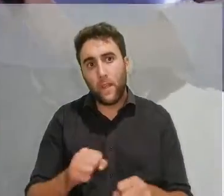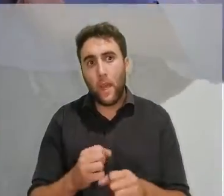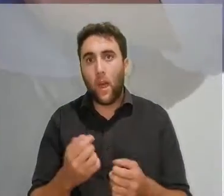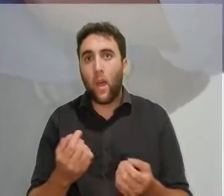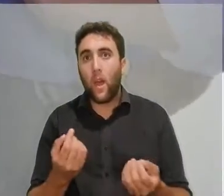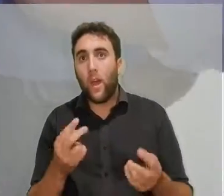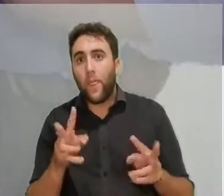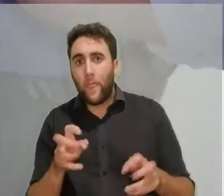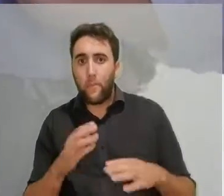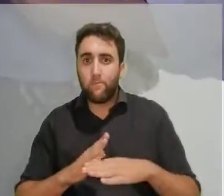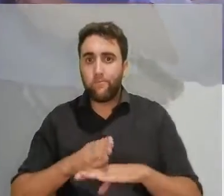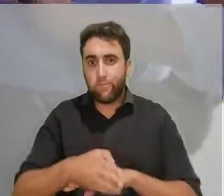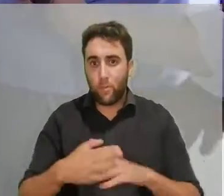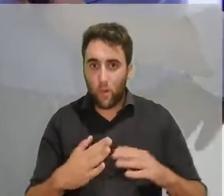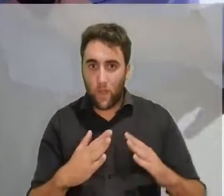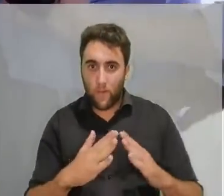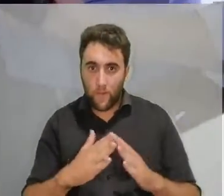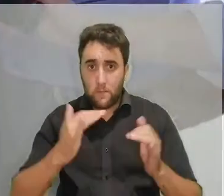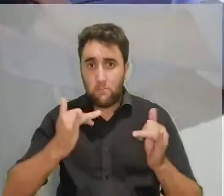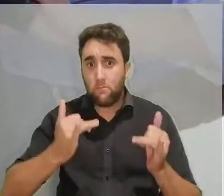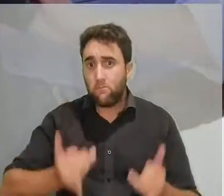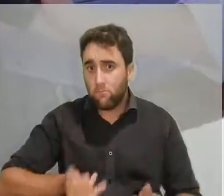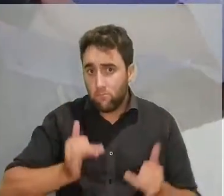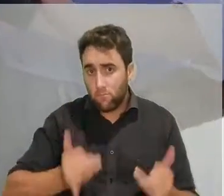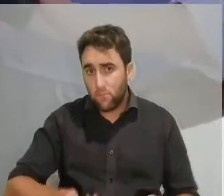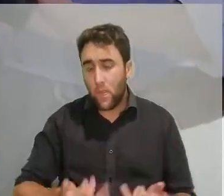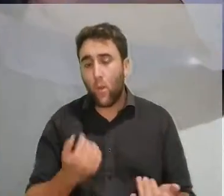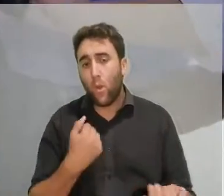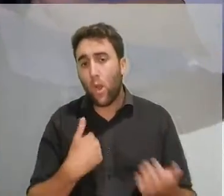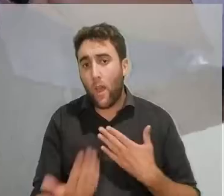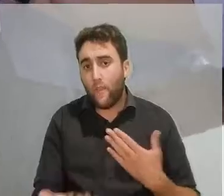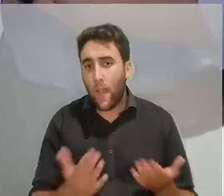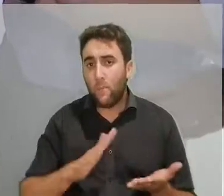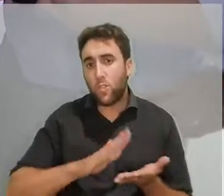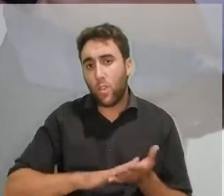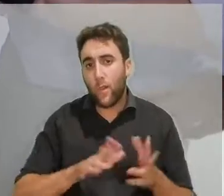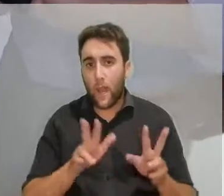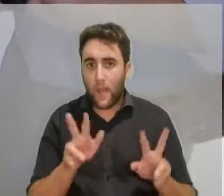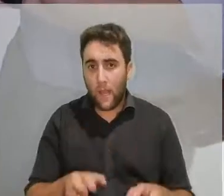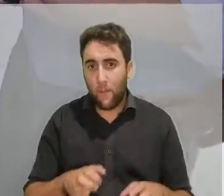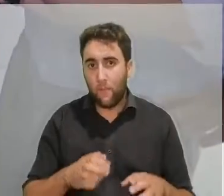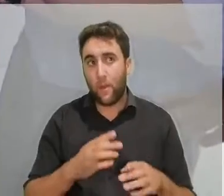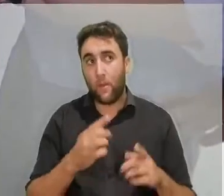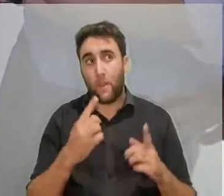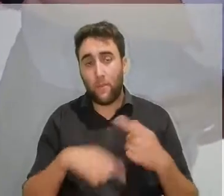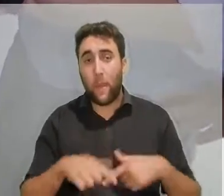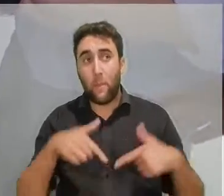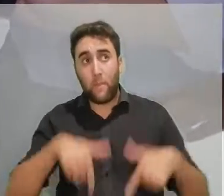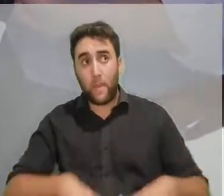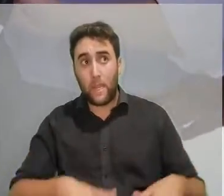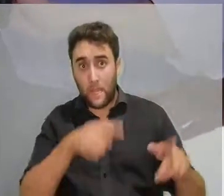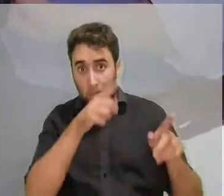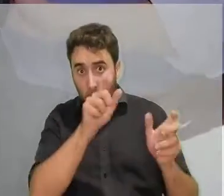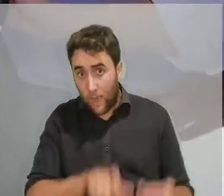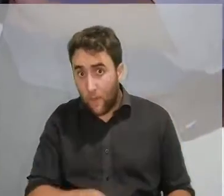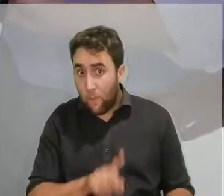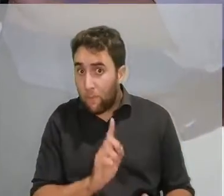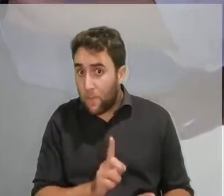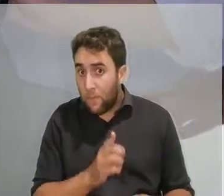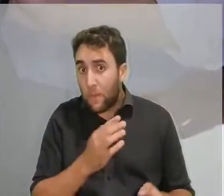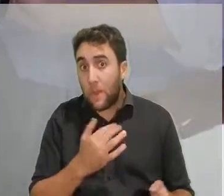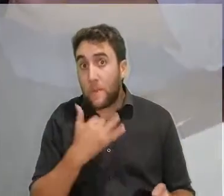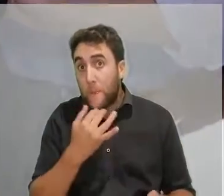tenía la posibilidad de, bueno, de acceder a una vivienda. Se conversó y todo, y bueno, la ministra